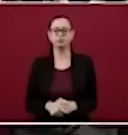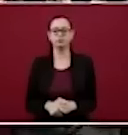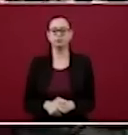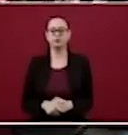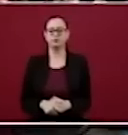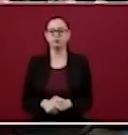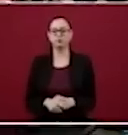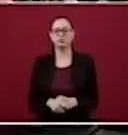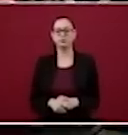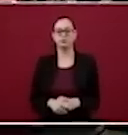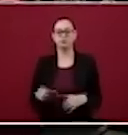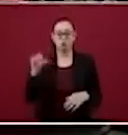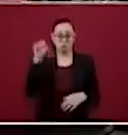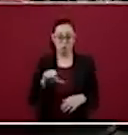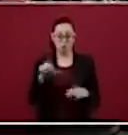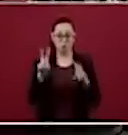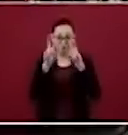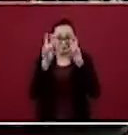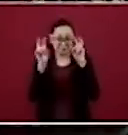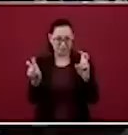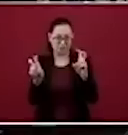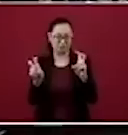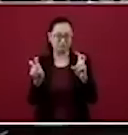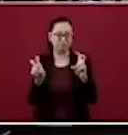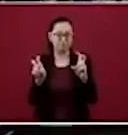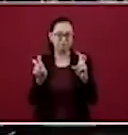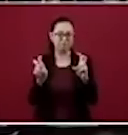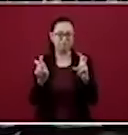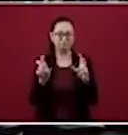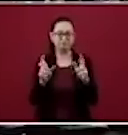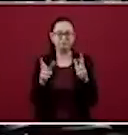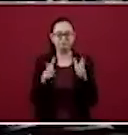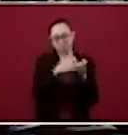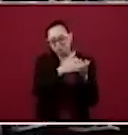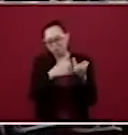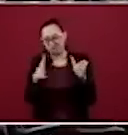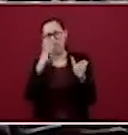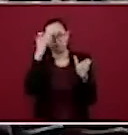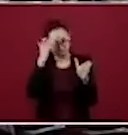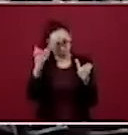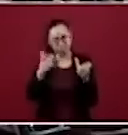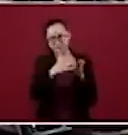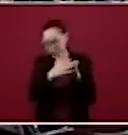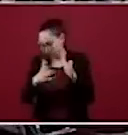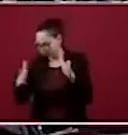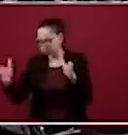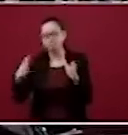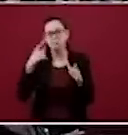dejar más tiempo para la sesión de preguntas y